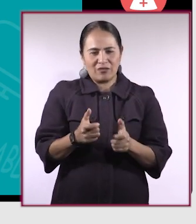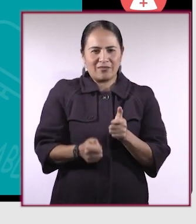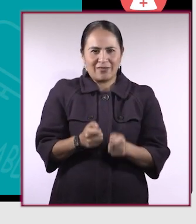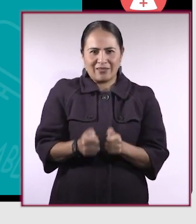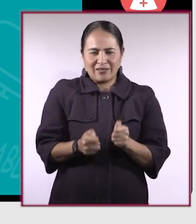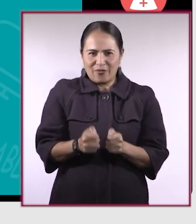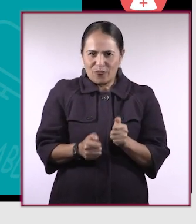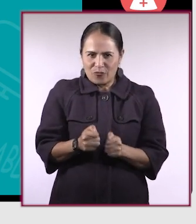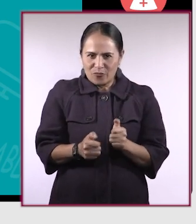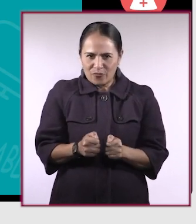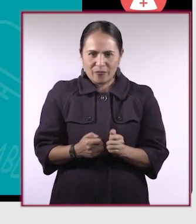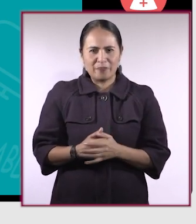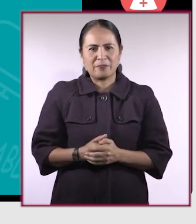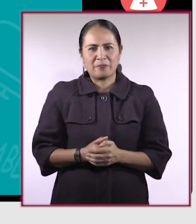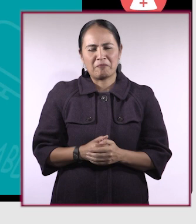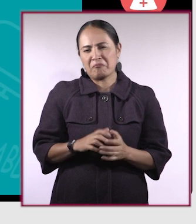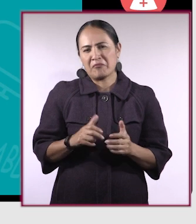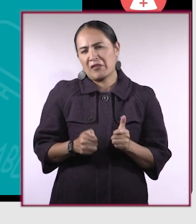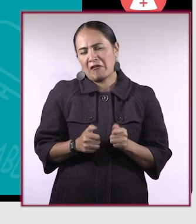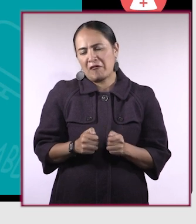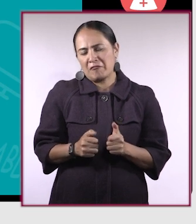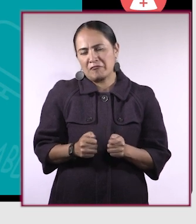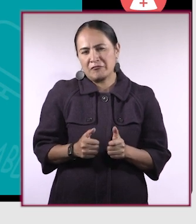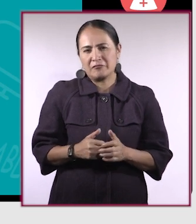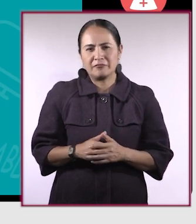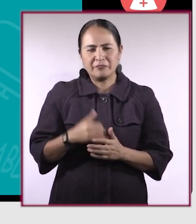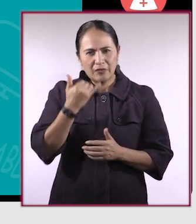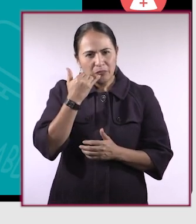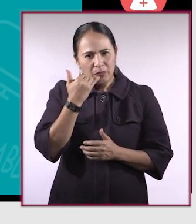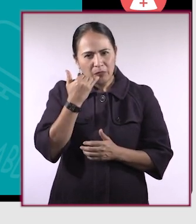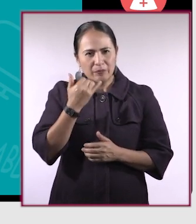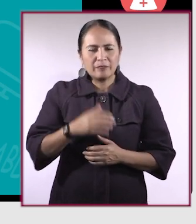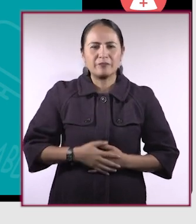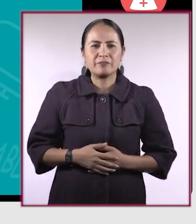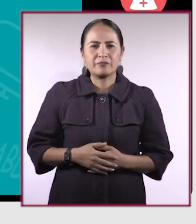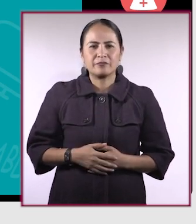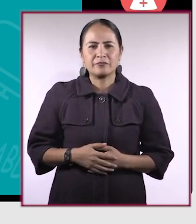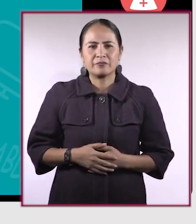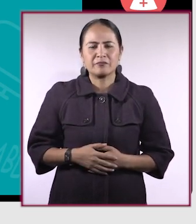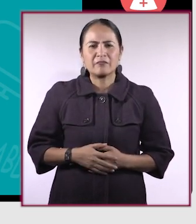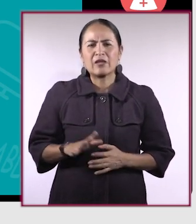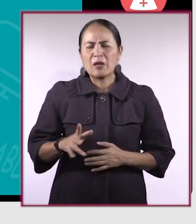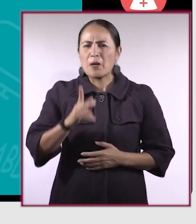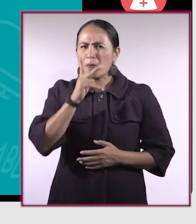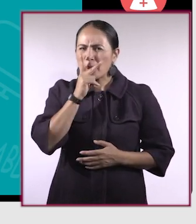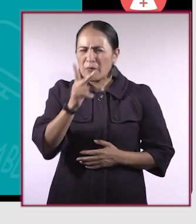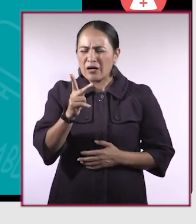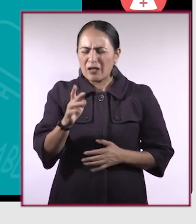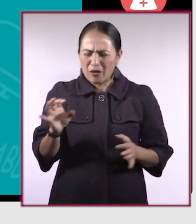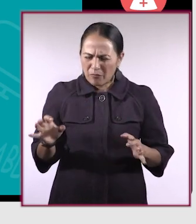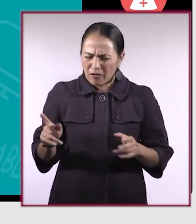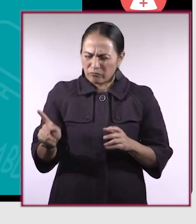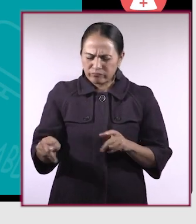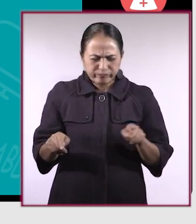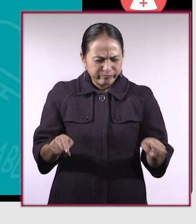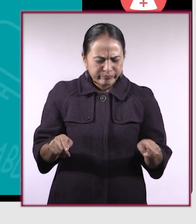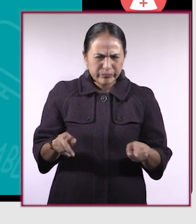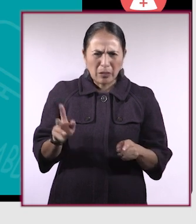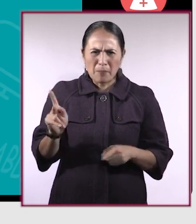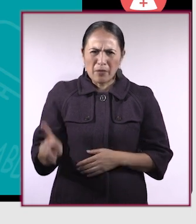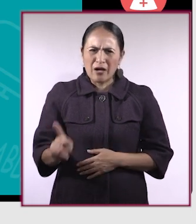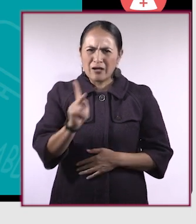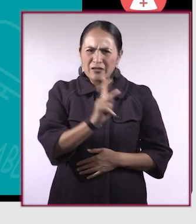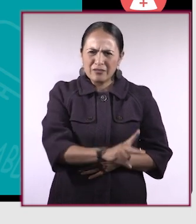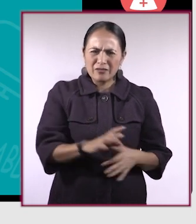el teléfono, ¿sí? El teléfono convencional, digamos, ¿no? Al tener un tipo de unión